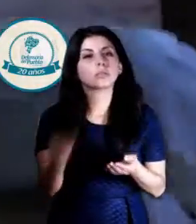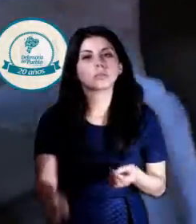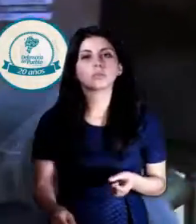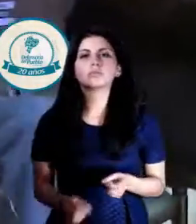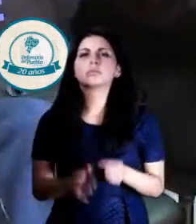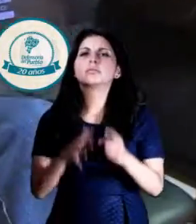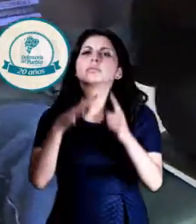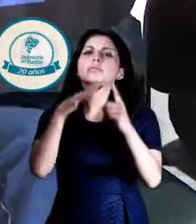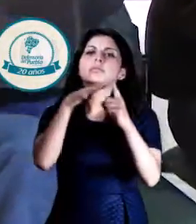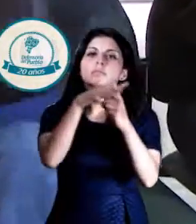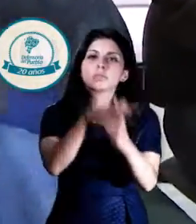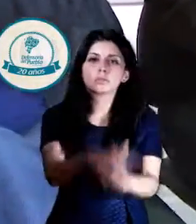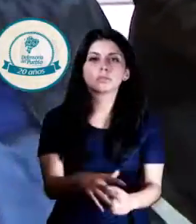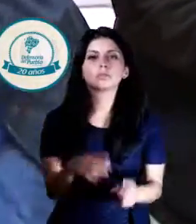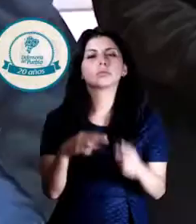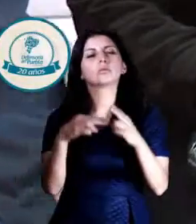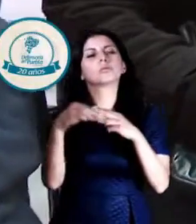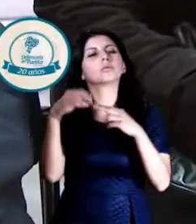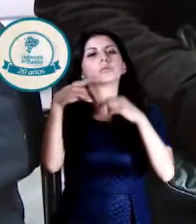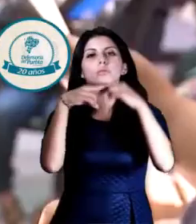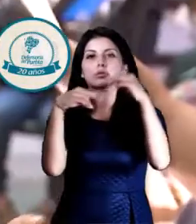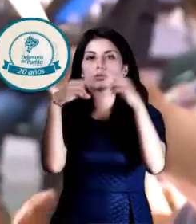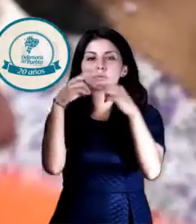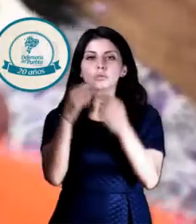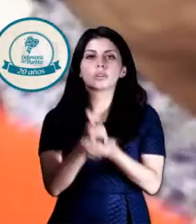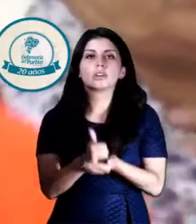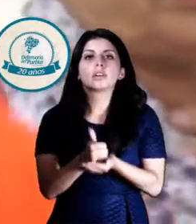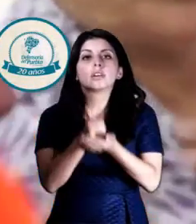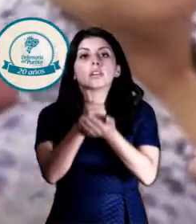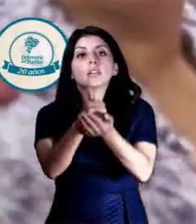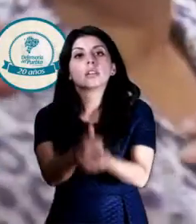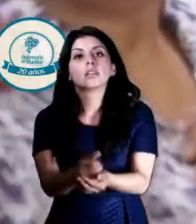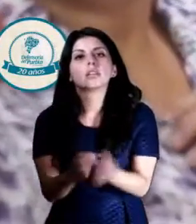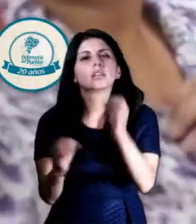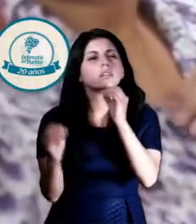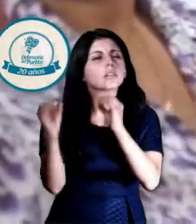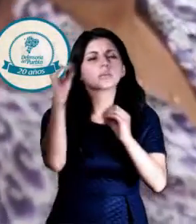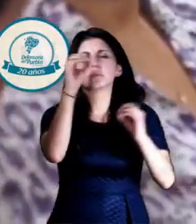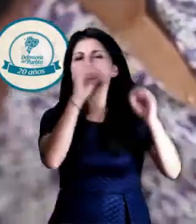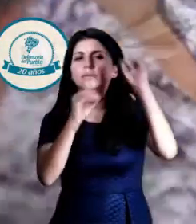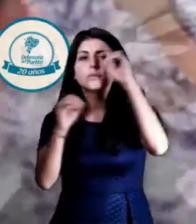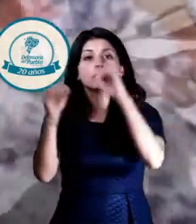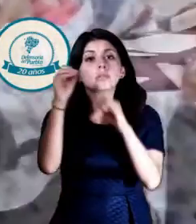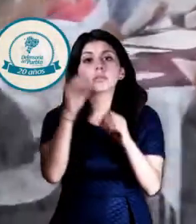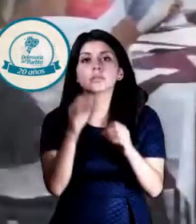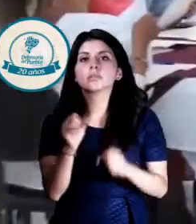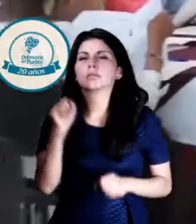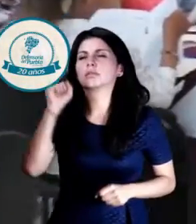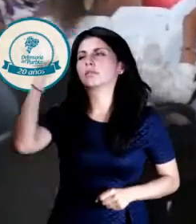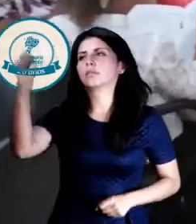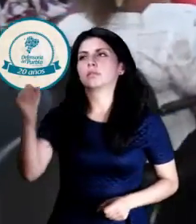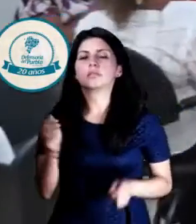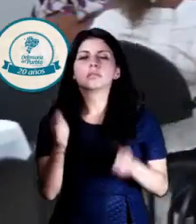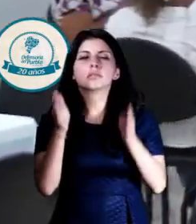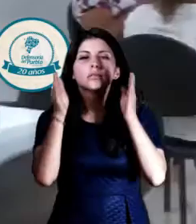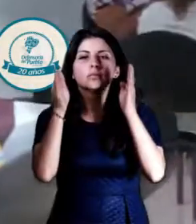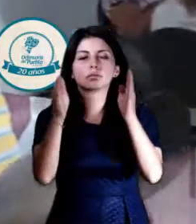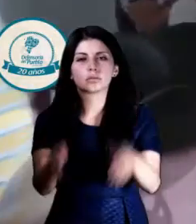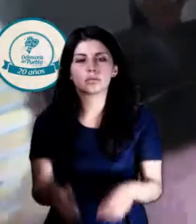ha permitido consolidar la evolución de una institución pluralista, participativa,